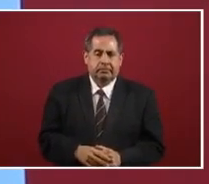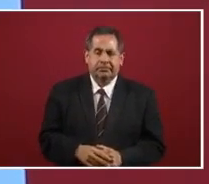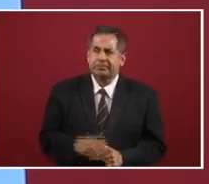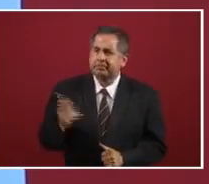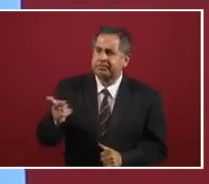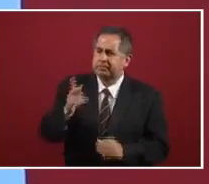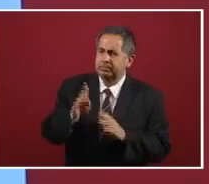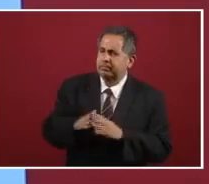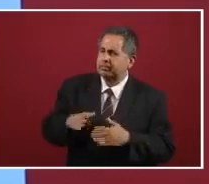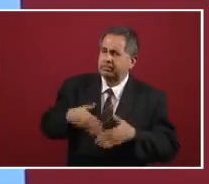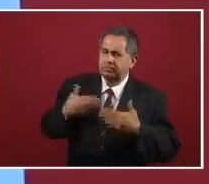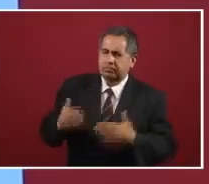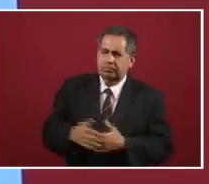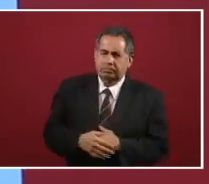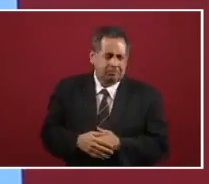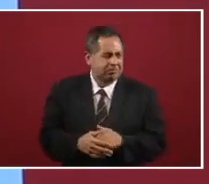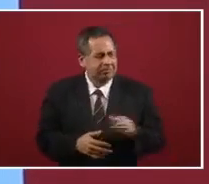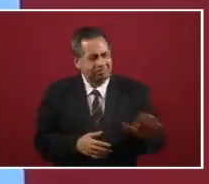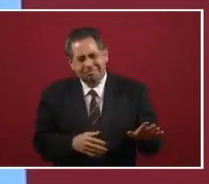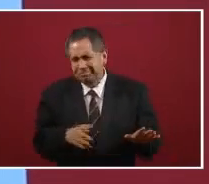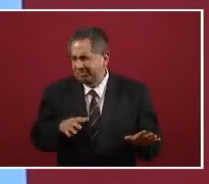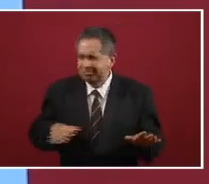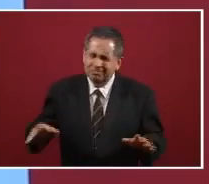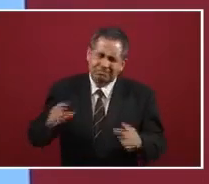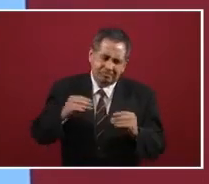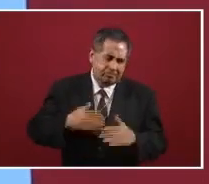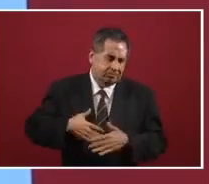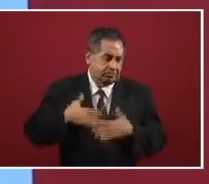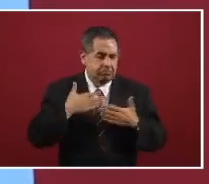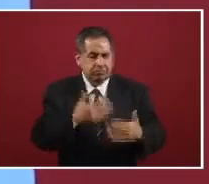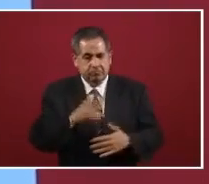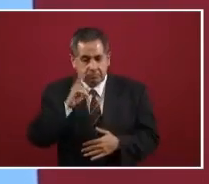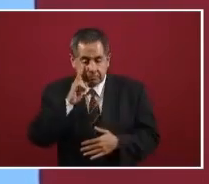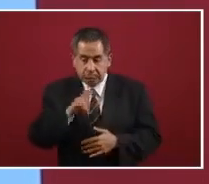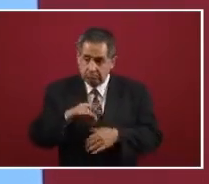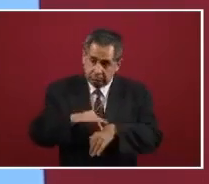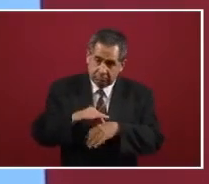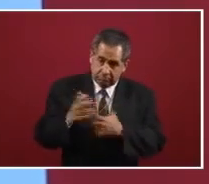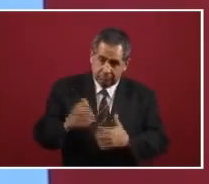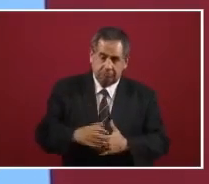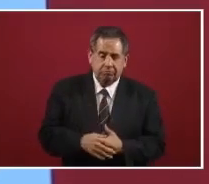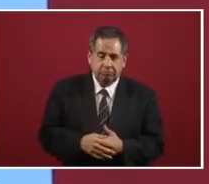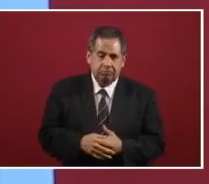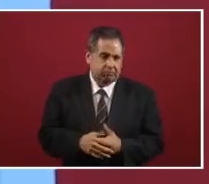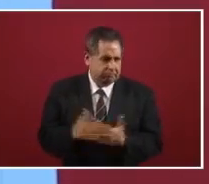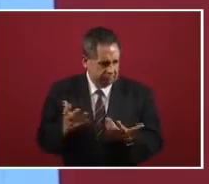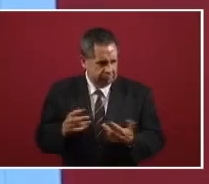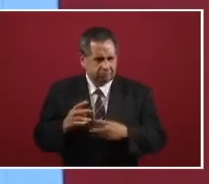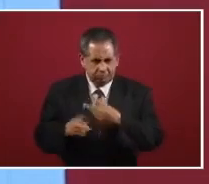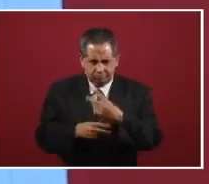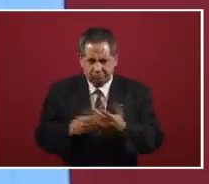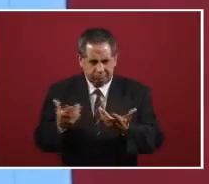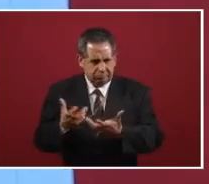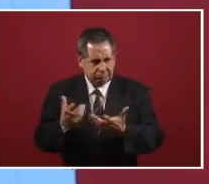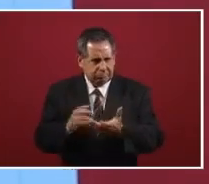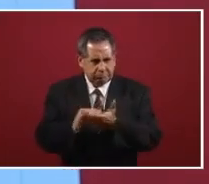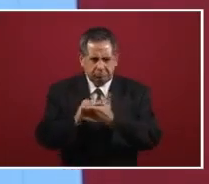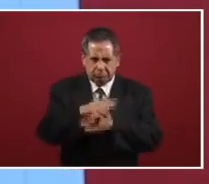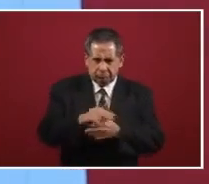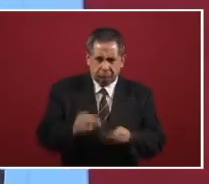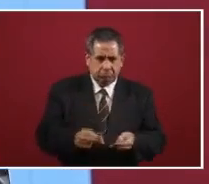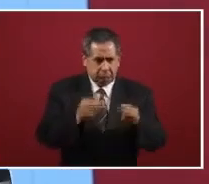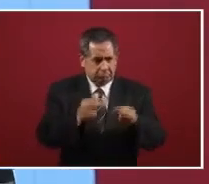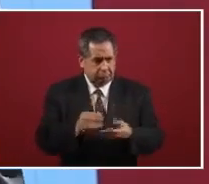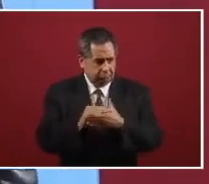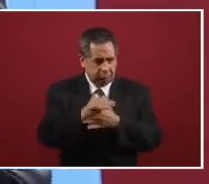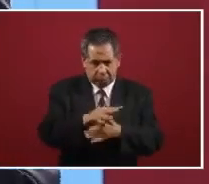en la IP? Para hay que... mucha confianza. Pero que se vea en hechos. Están invirtiendo.